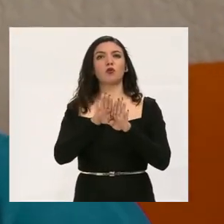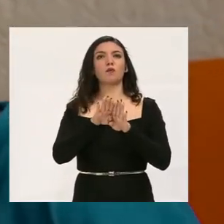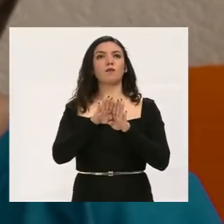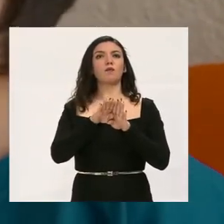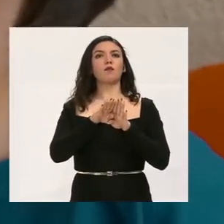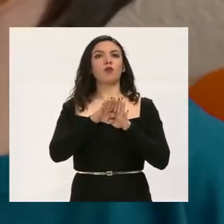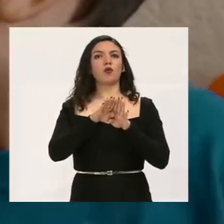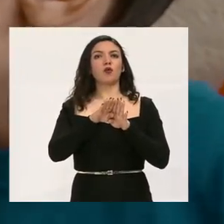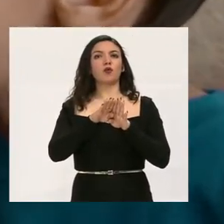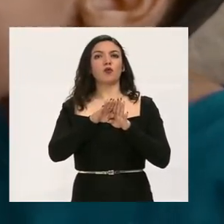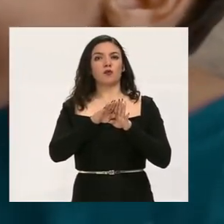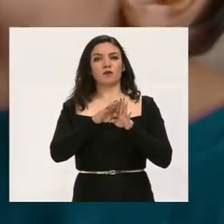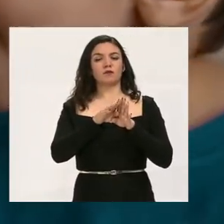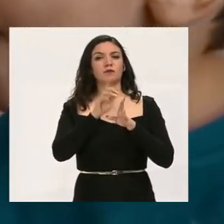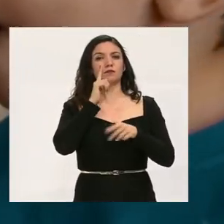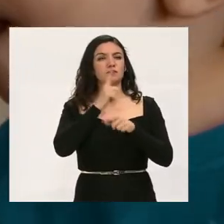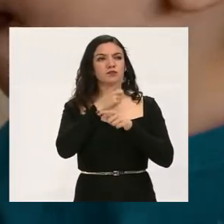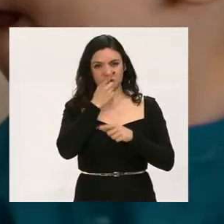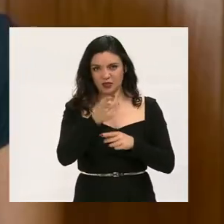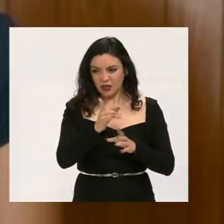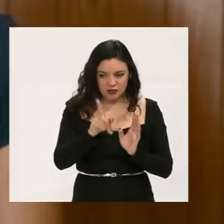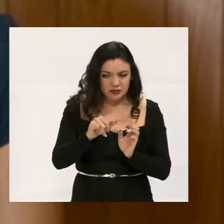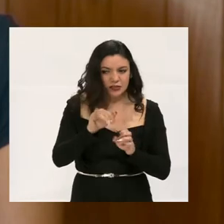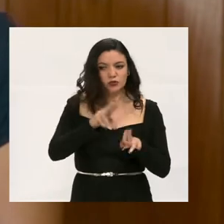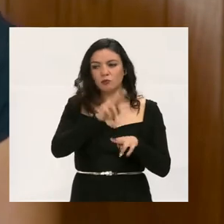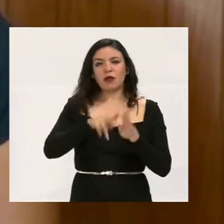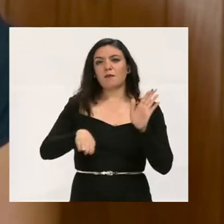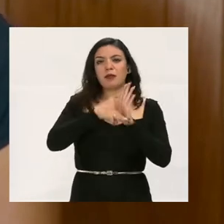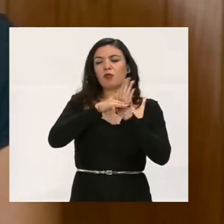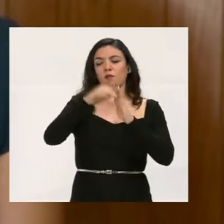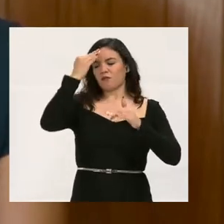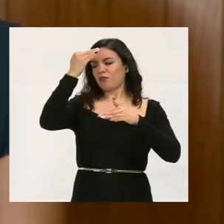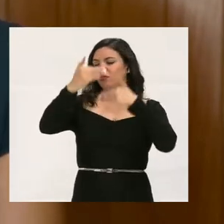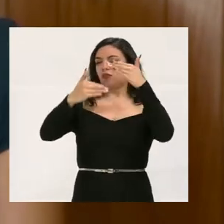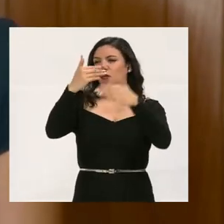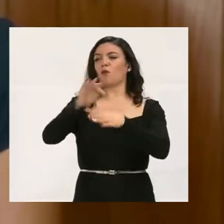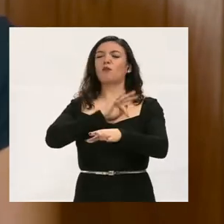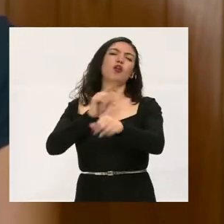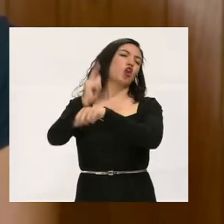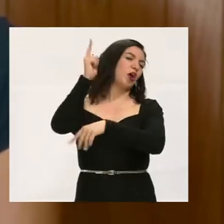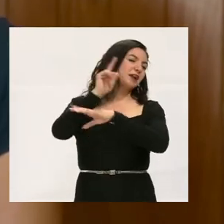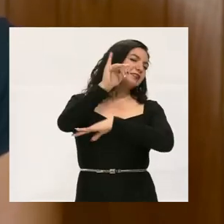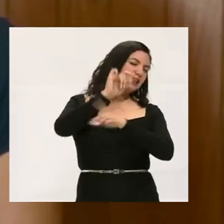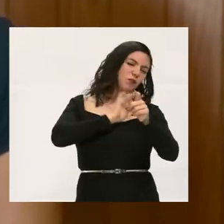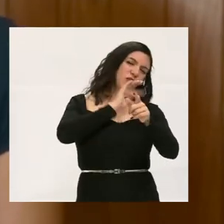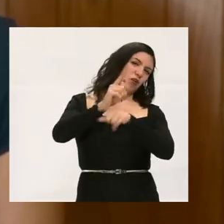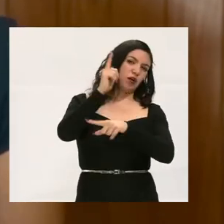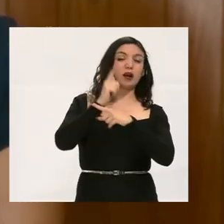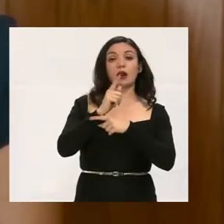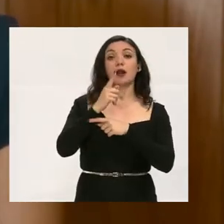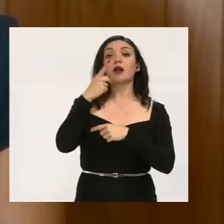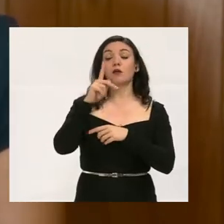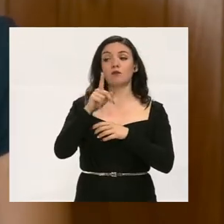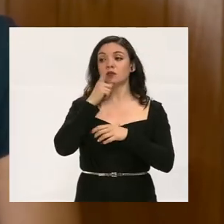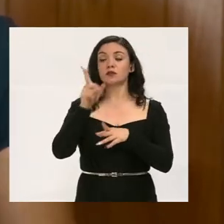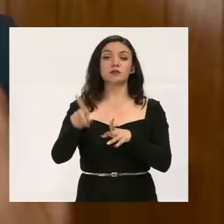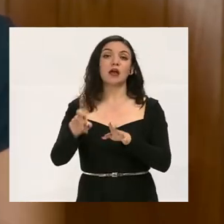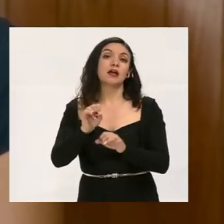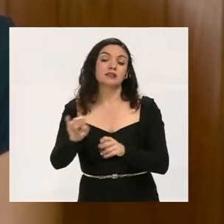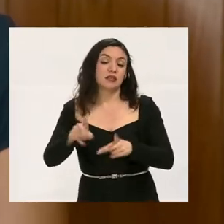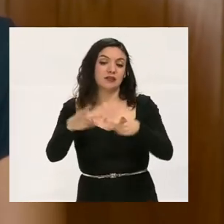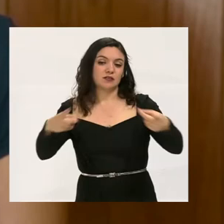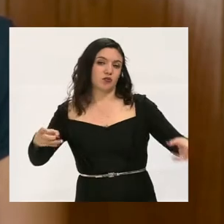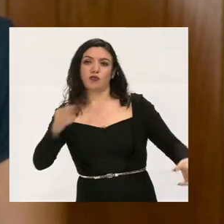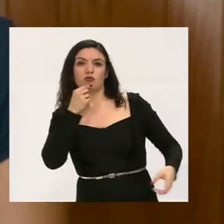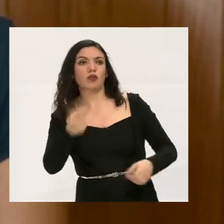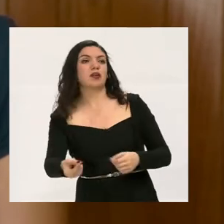como de alguna manera tú misma dar ánimos de decir pues es madurativo o se va a pasar el tiempo y lo va a lograr lo va a lograr porque luego te dicen los